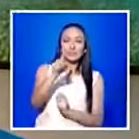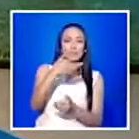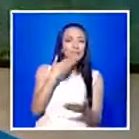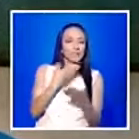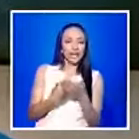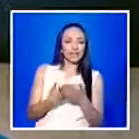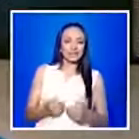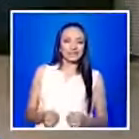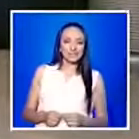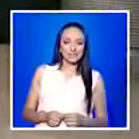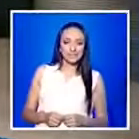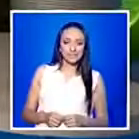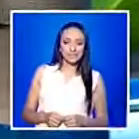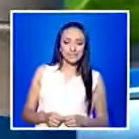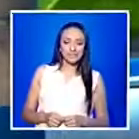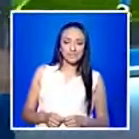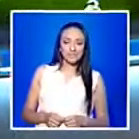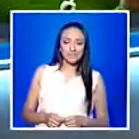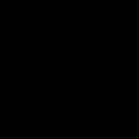atención.